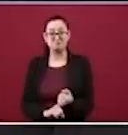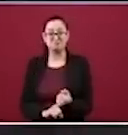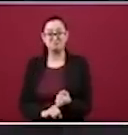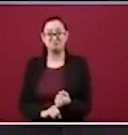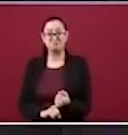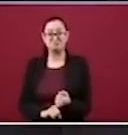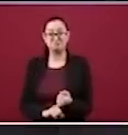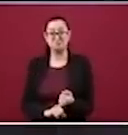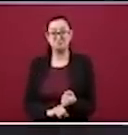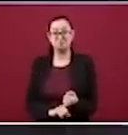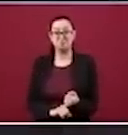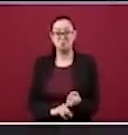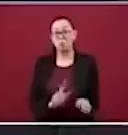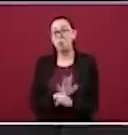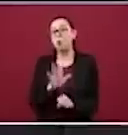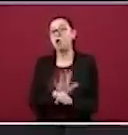con mantener en secreto